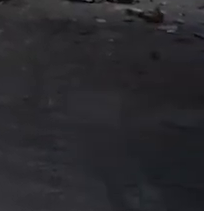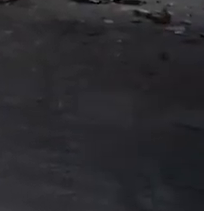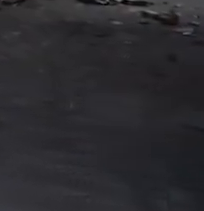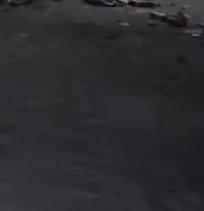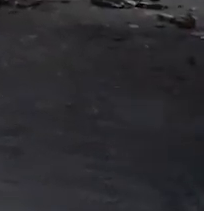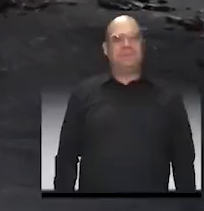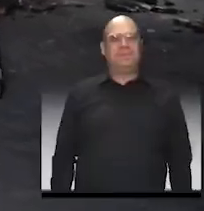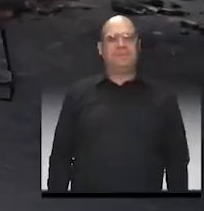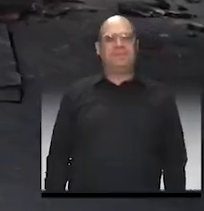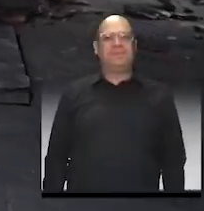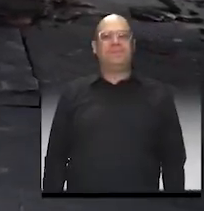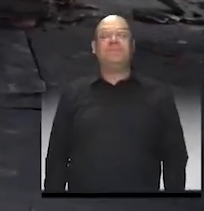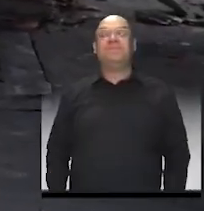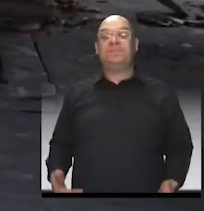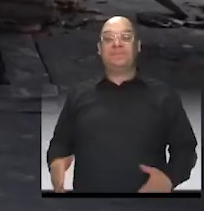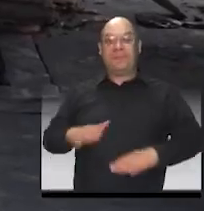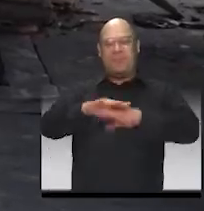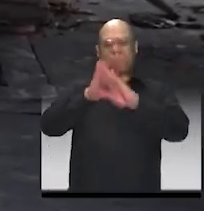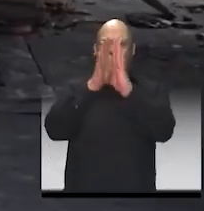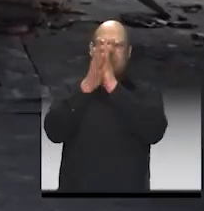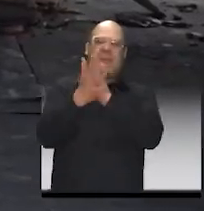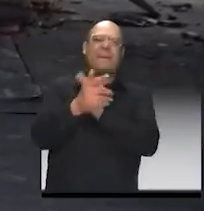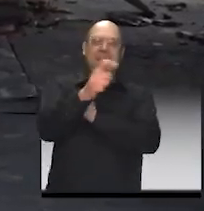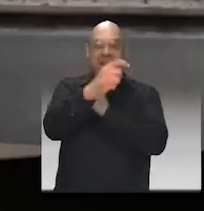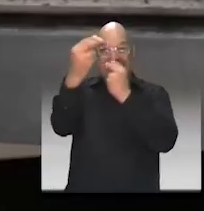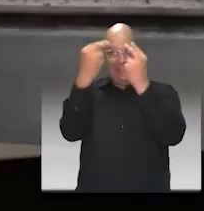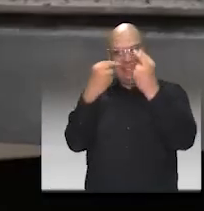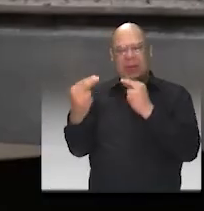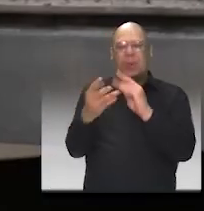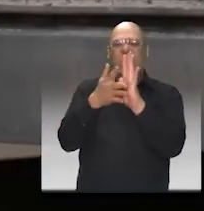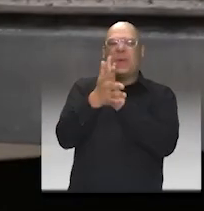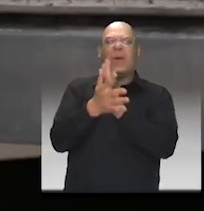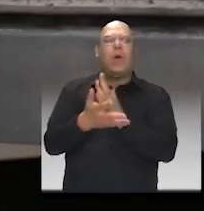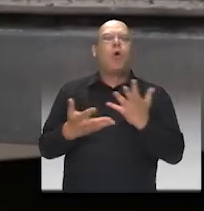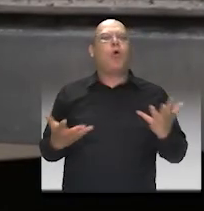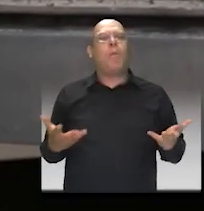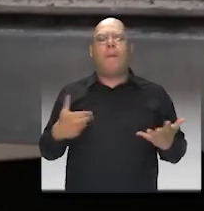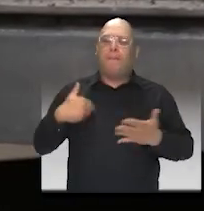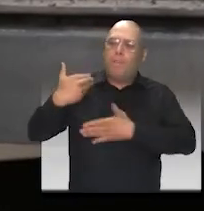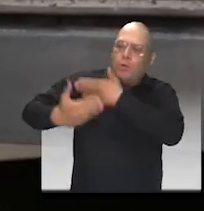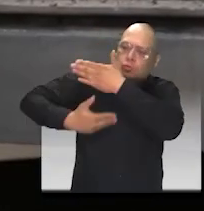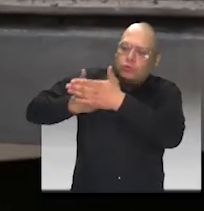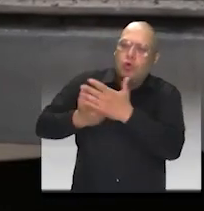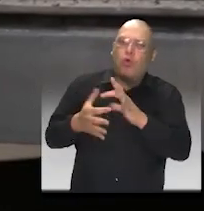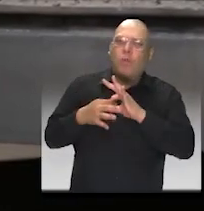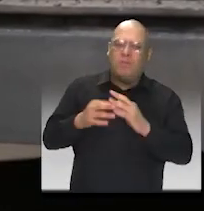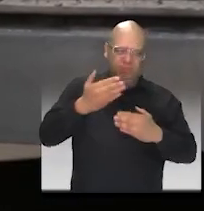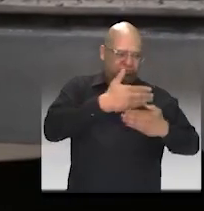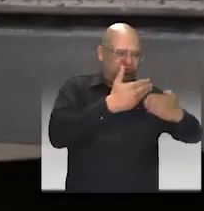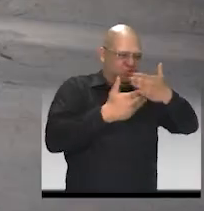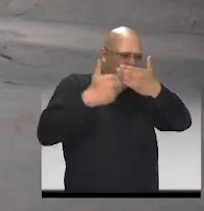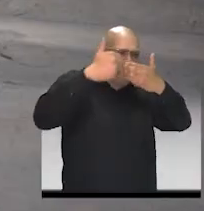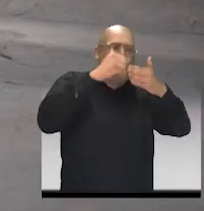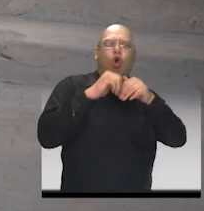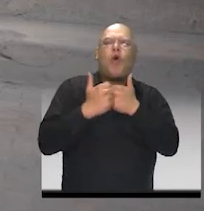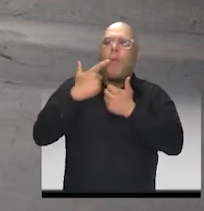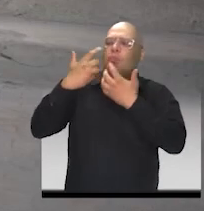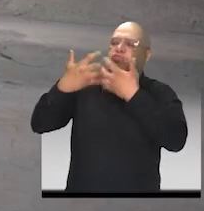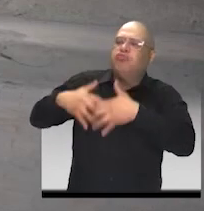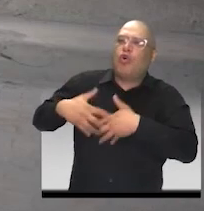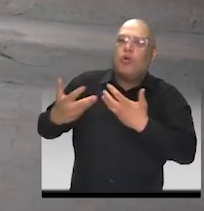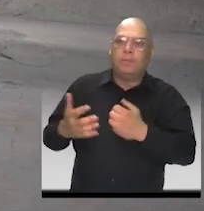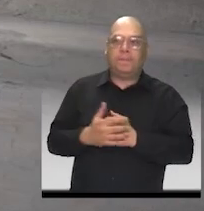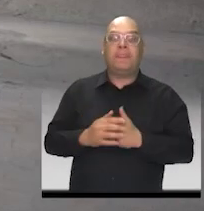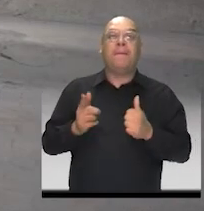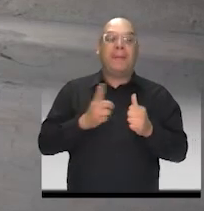Don Luis, algo que me gustaría que le contemos a los televidentes es cómo es ese proceso para fabricar ladrillo. Se comienza por la